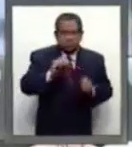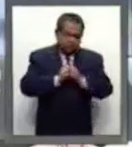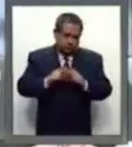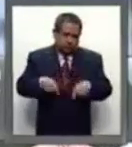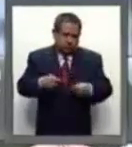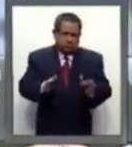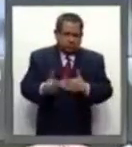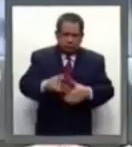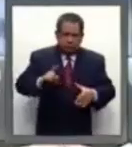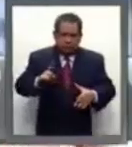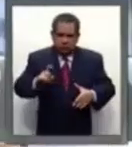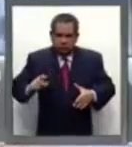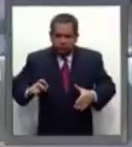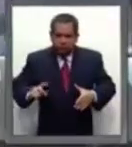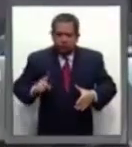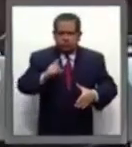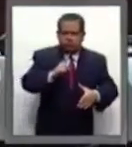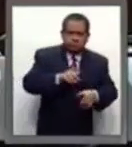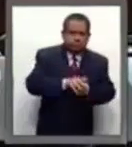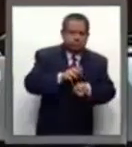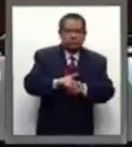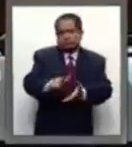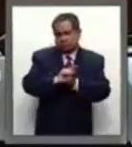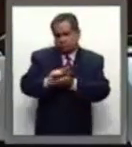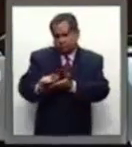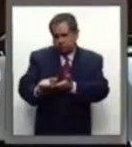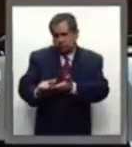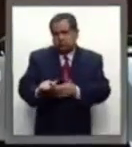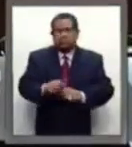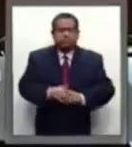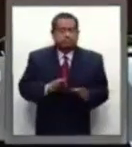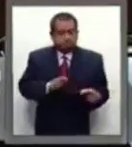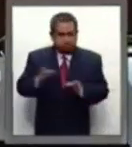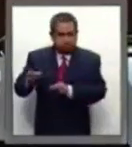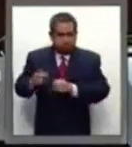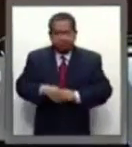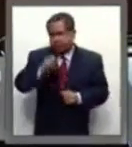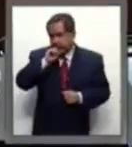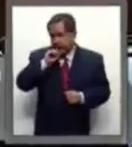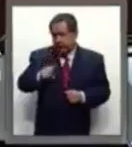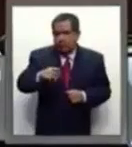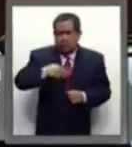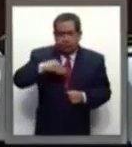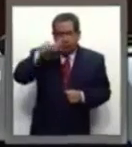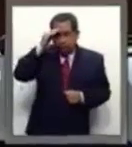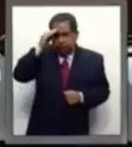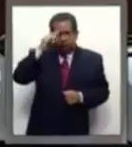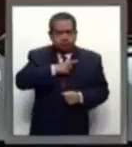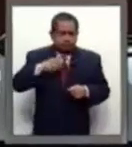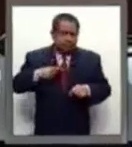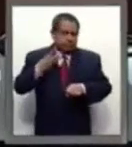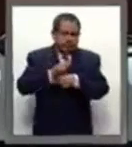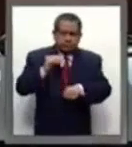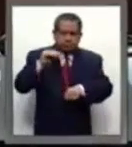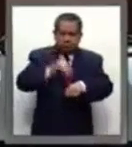sobre todo garantizar que cuenten con suministros de agua potable. Por otro lado, también consideramos que se debe incrementar